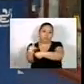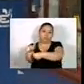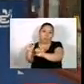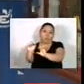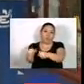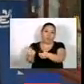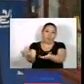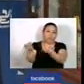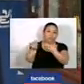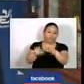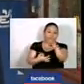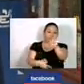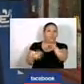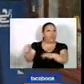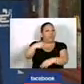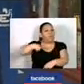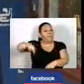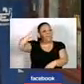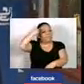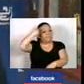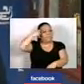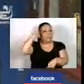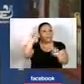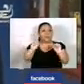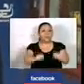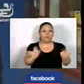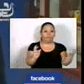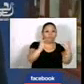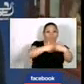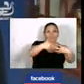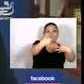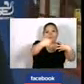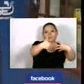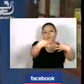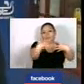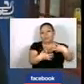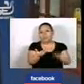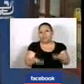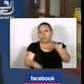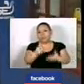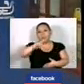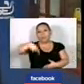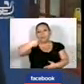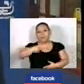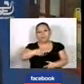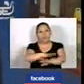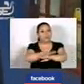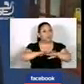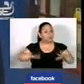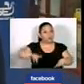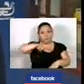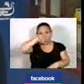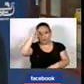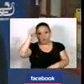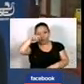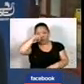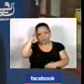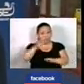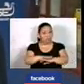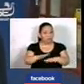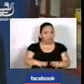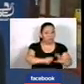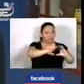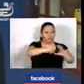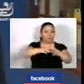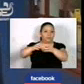las solicitudes que ellos consideren se pueden aplicar en esta situación se espera que el día de mañana finalicen el trabajo estas 33 juntas